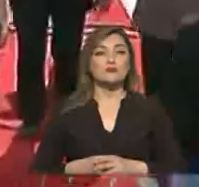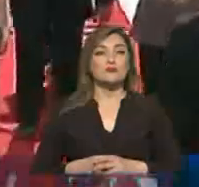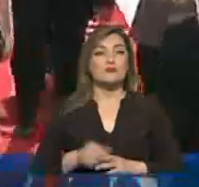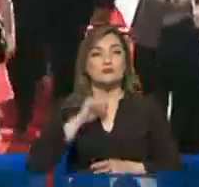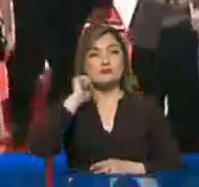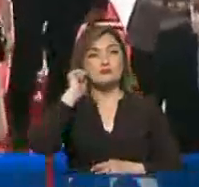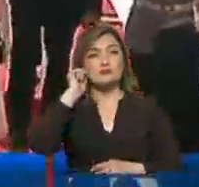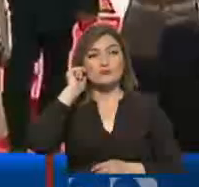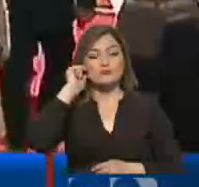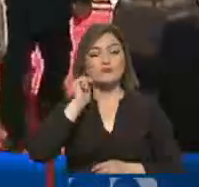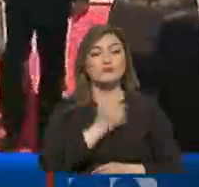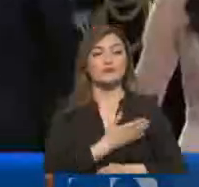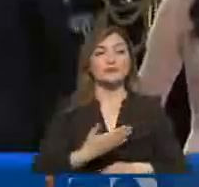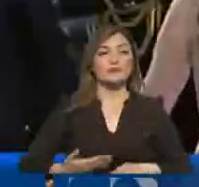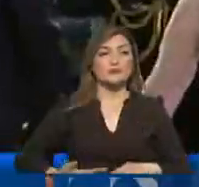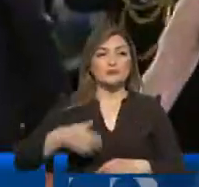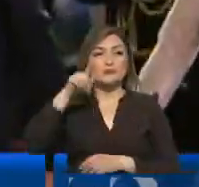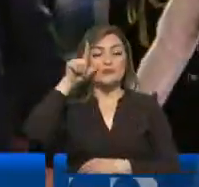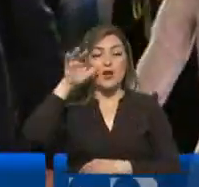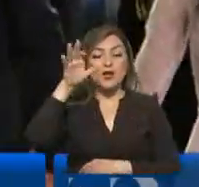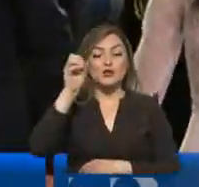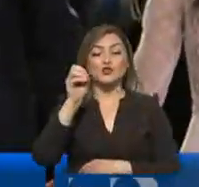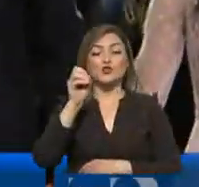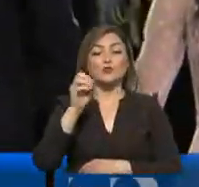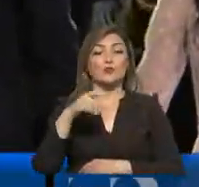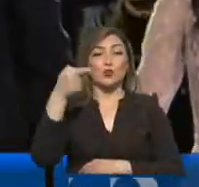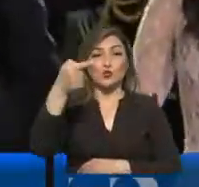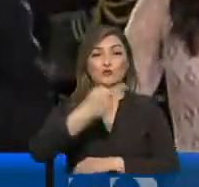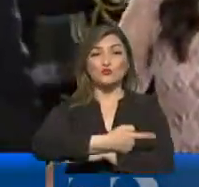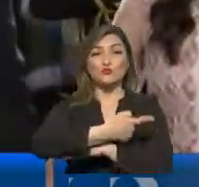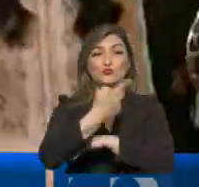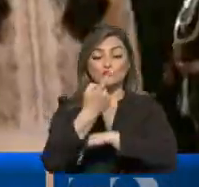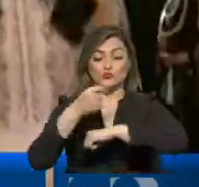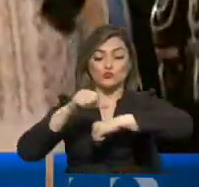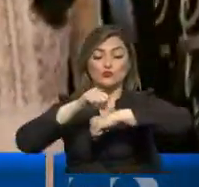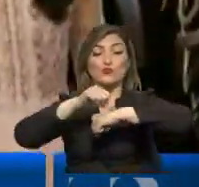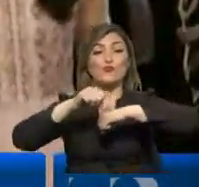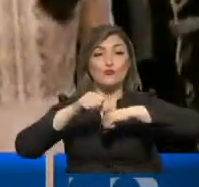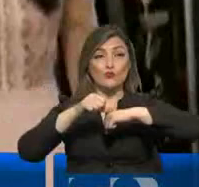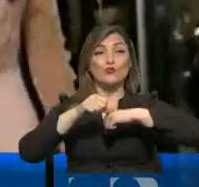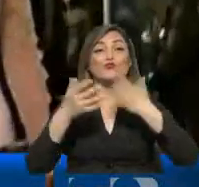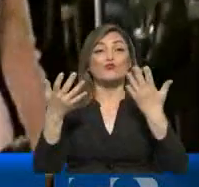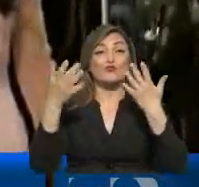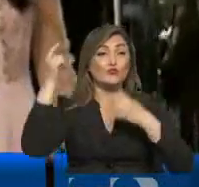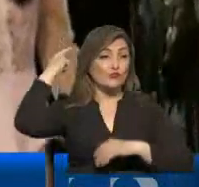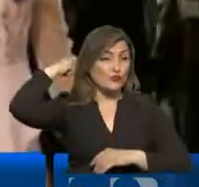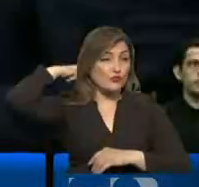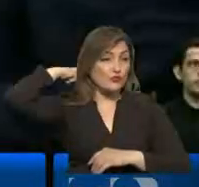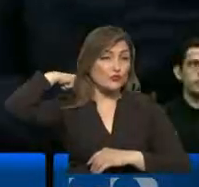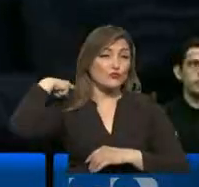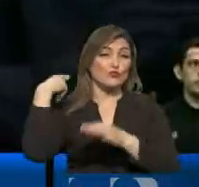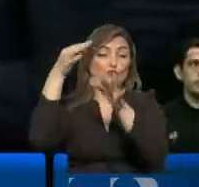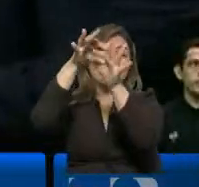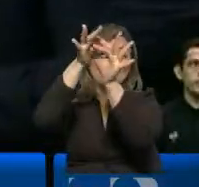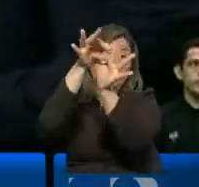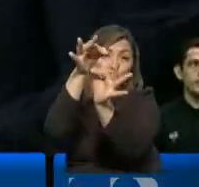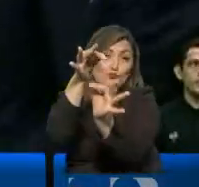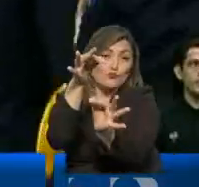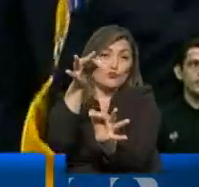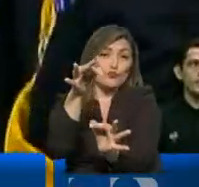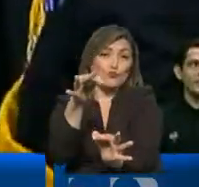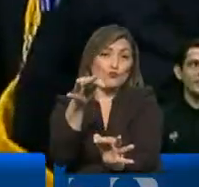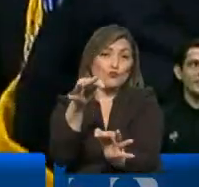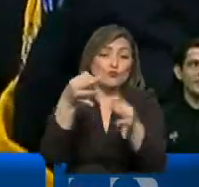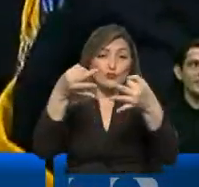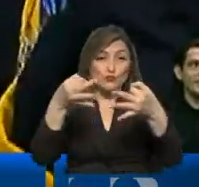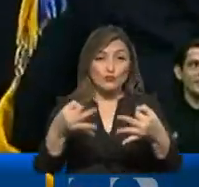El presidente de la República, Guillermo Lazo, se someterá en los próximos días a una intervención quirúrgica de la médula espinal. Según confirman varios